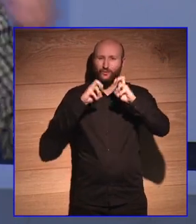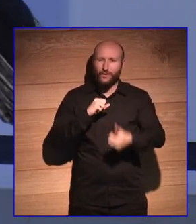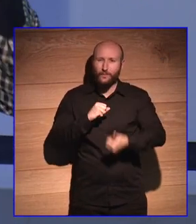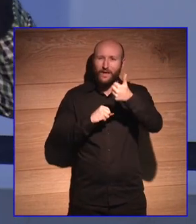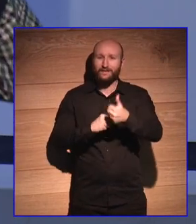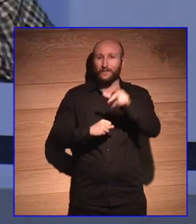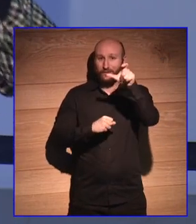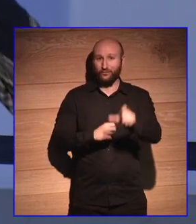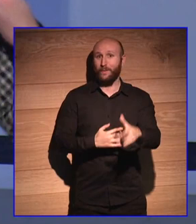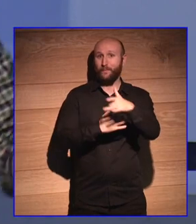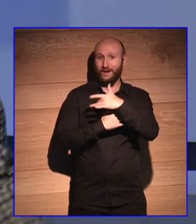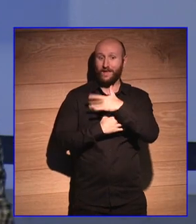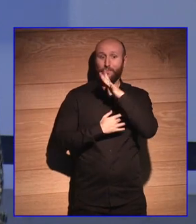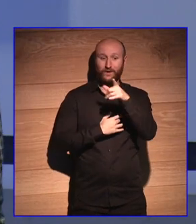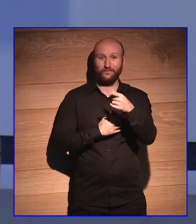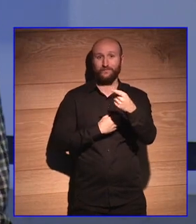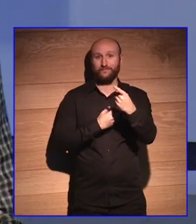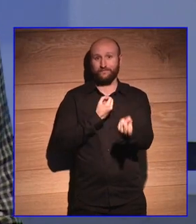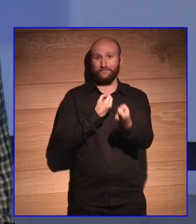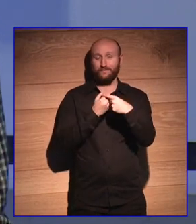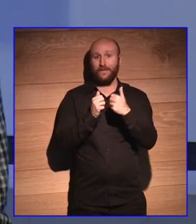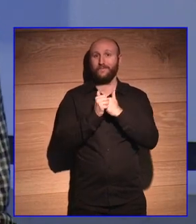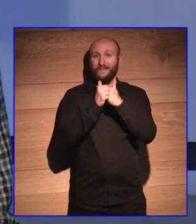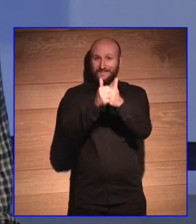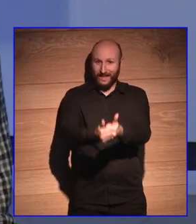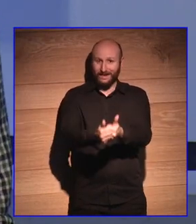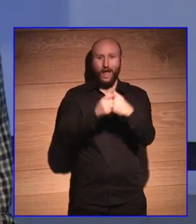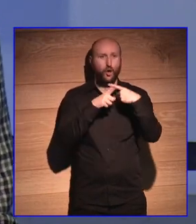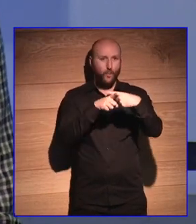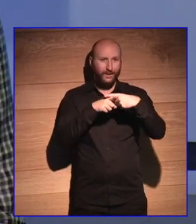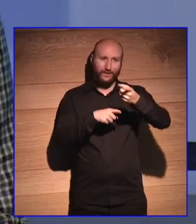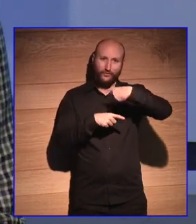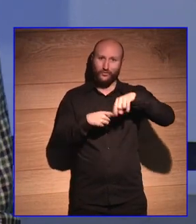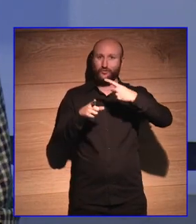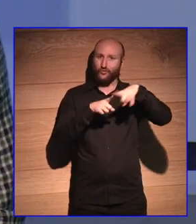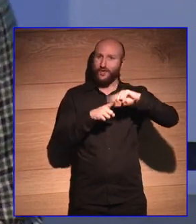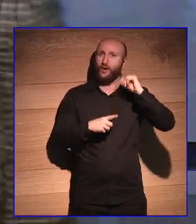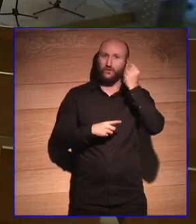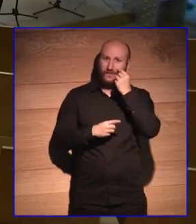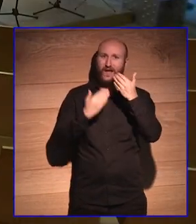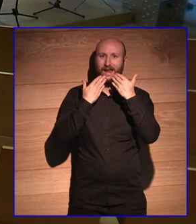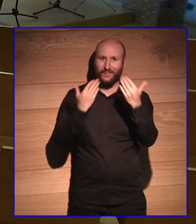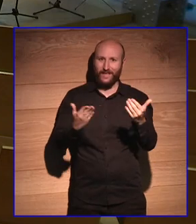para ello pues nos pueden seguir y compartir con nosotros todo lo que vayamos encontrando muchas gracias